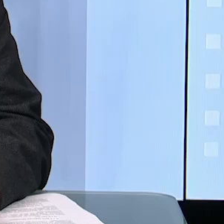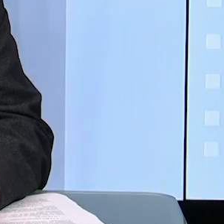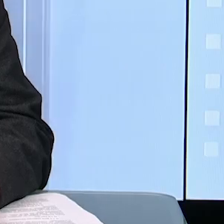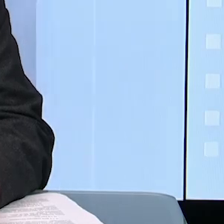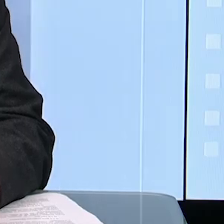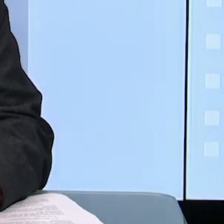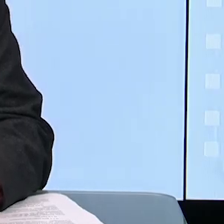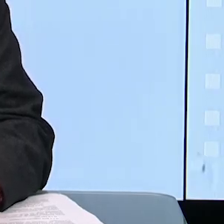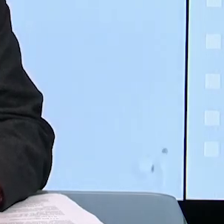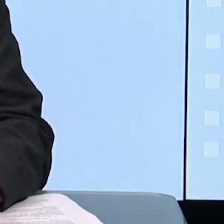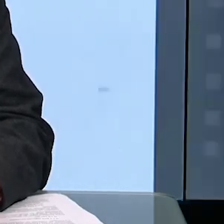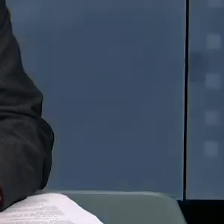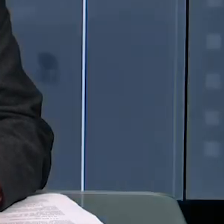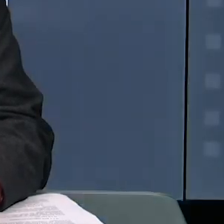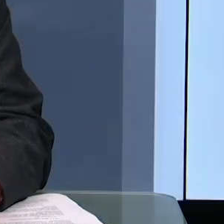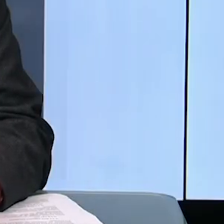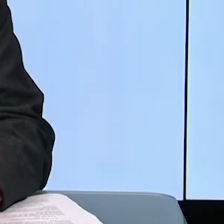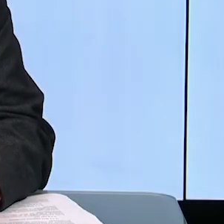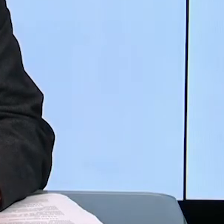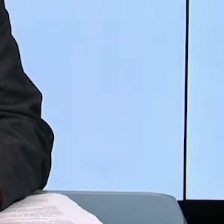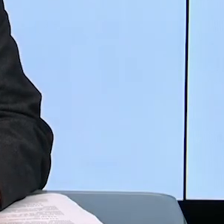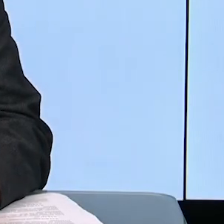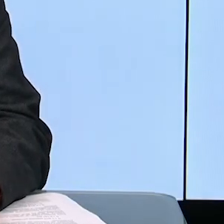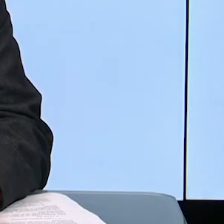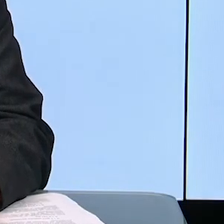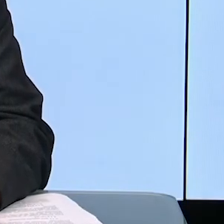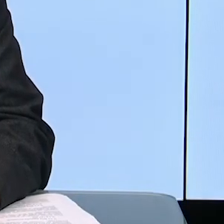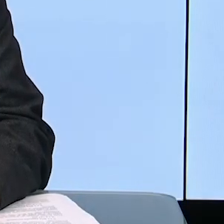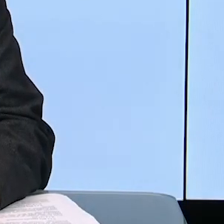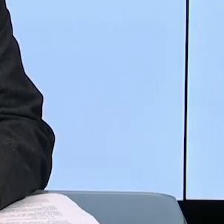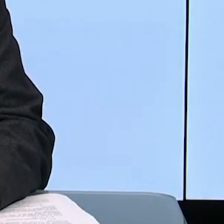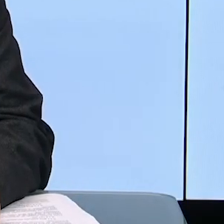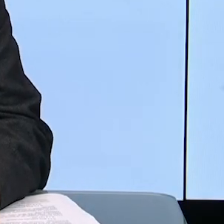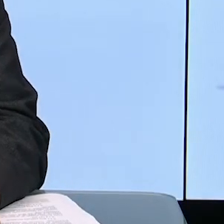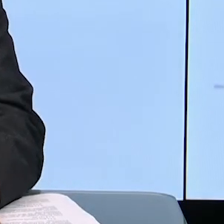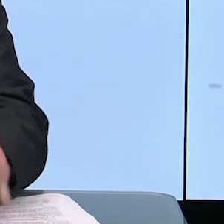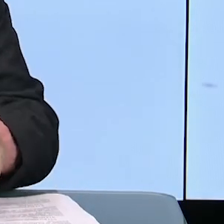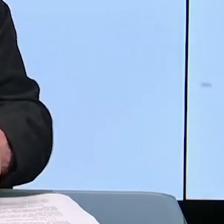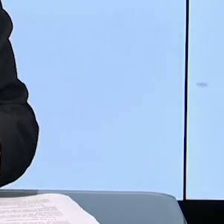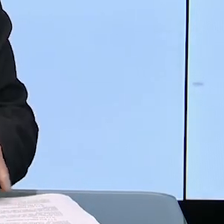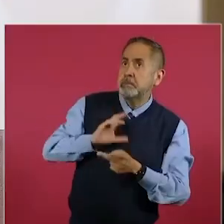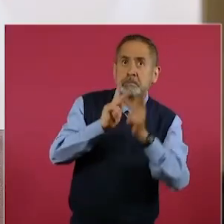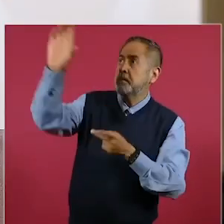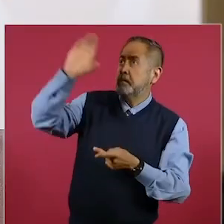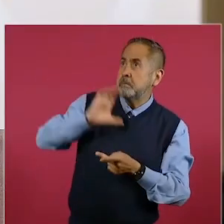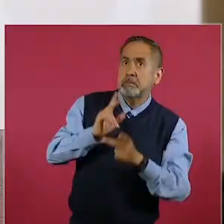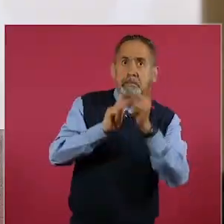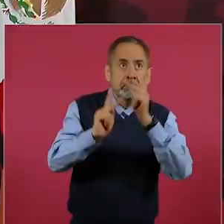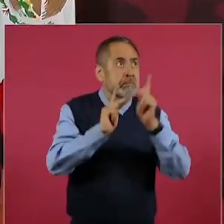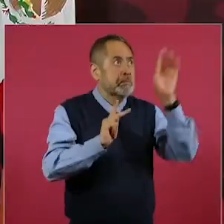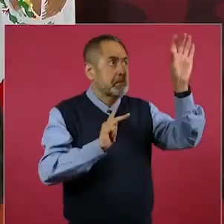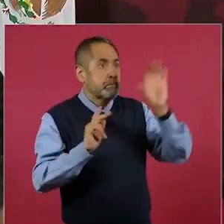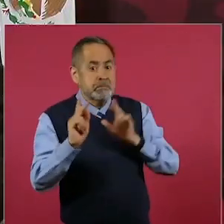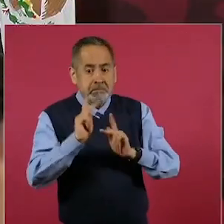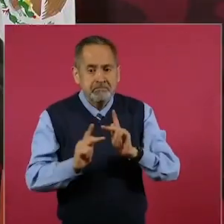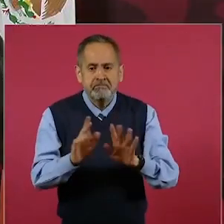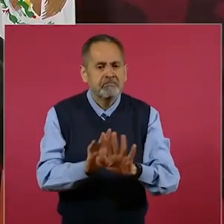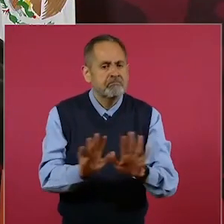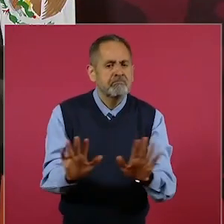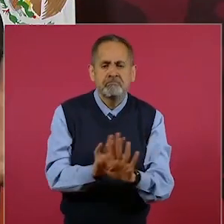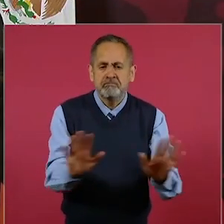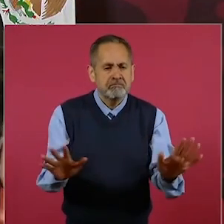apuntan a que todavía será mayor la recaudación tributaria en nuestro país todo el